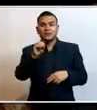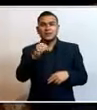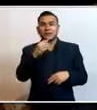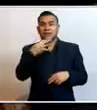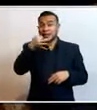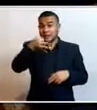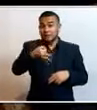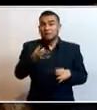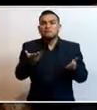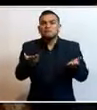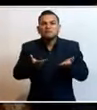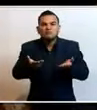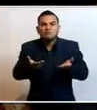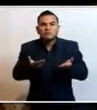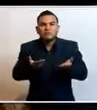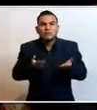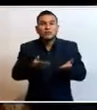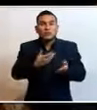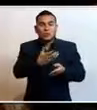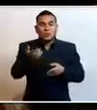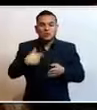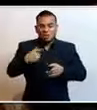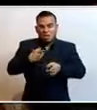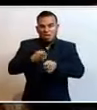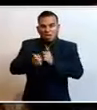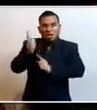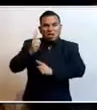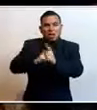verdad. Y daba palabras duras hoy,